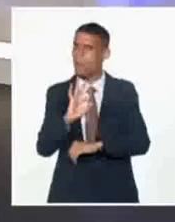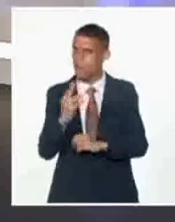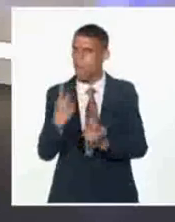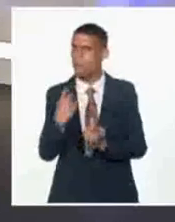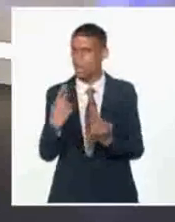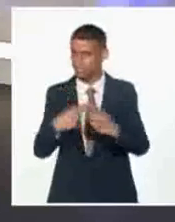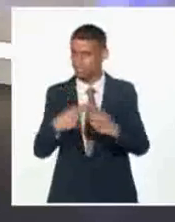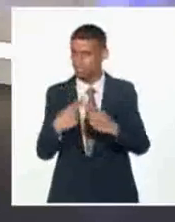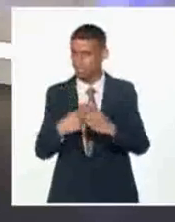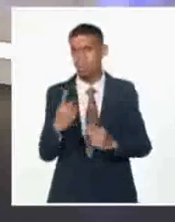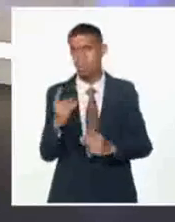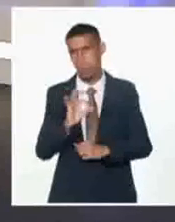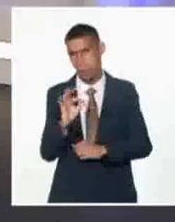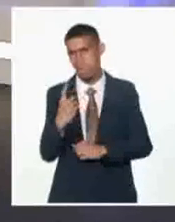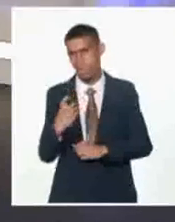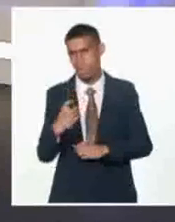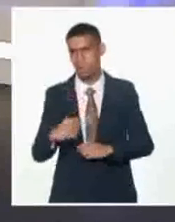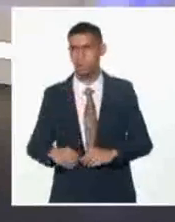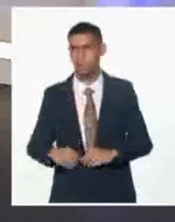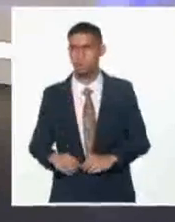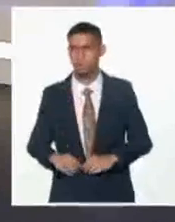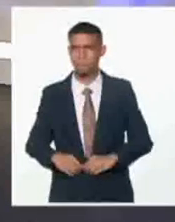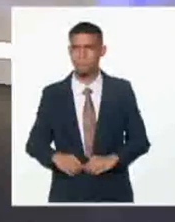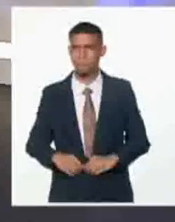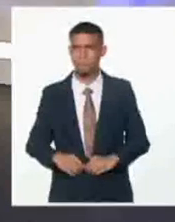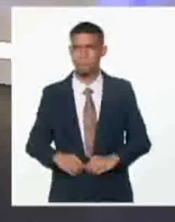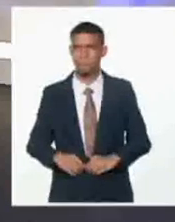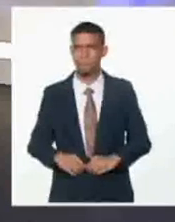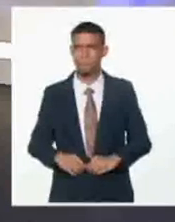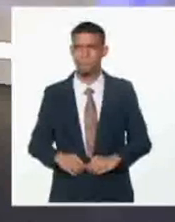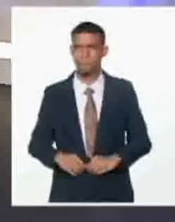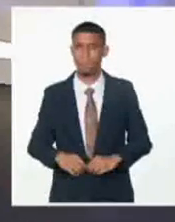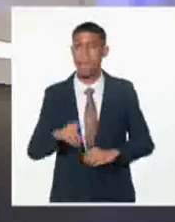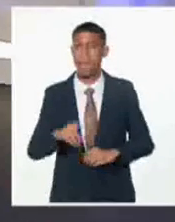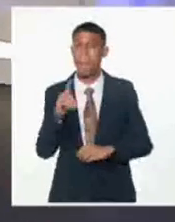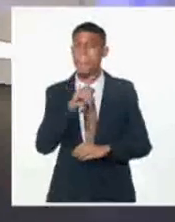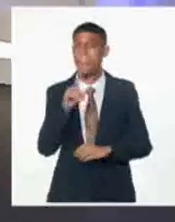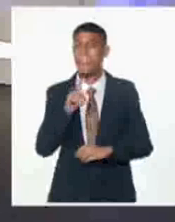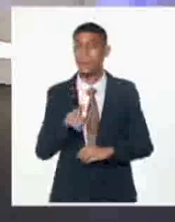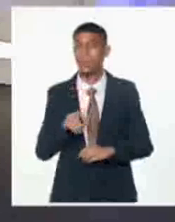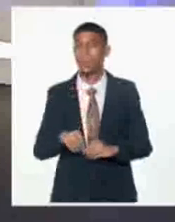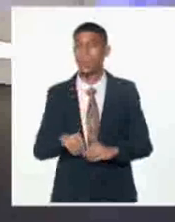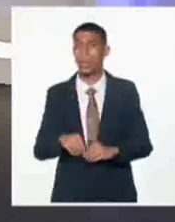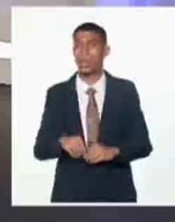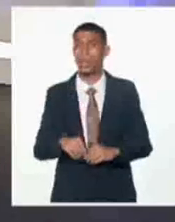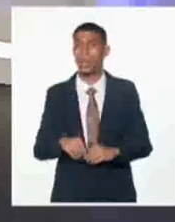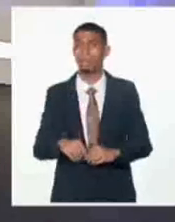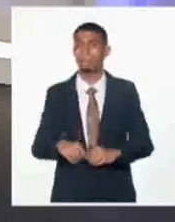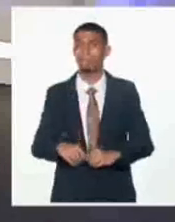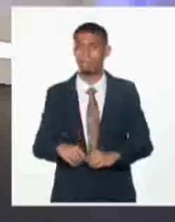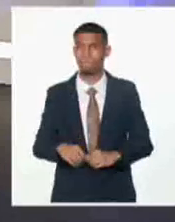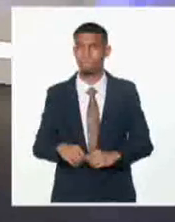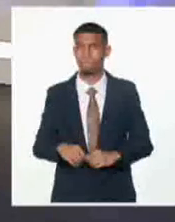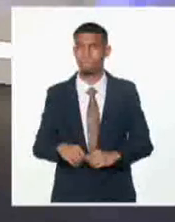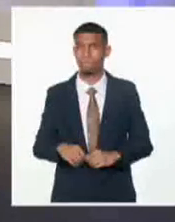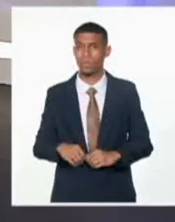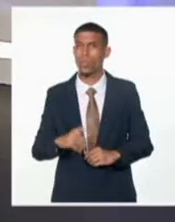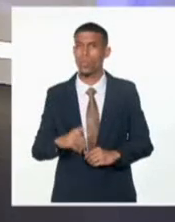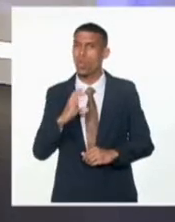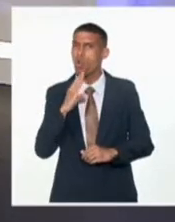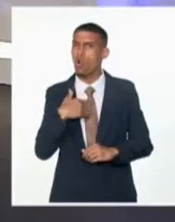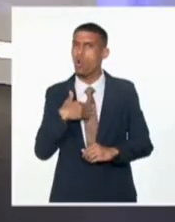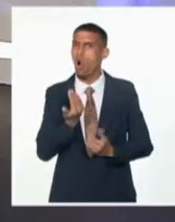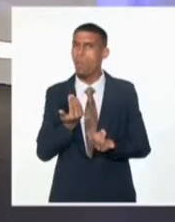principales opciones de medalla en lo que resta del torneo regional. ¿Y cuán cerca o cuán lejos pudiéramos estar de Colombia y del segundo lugar del